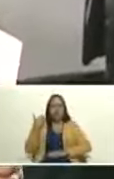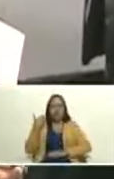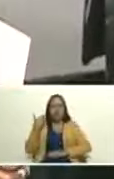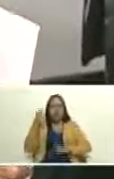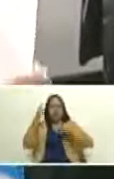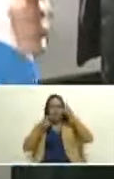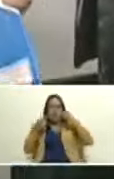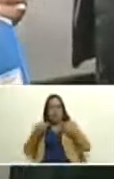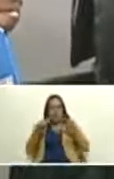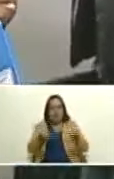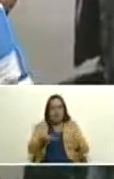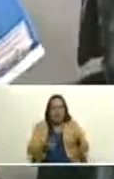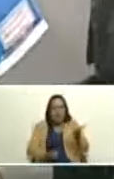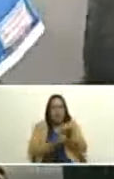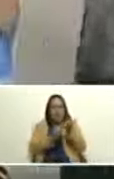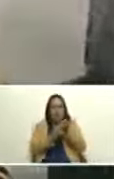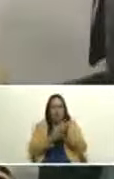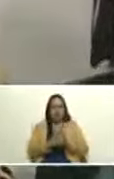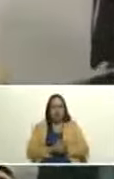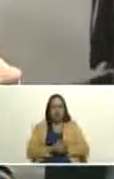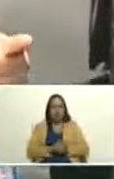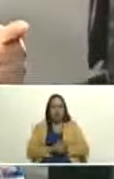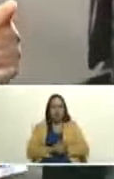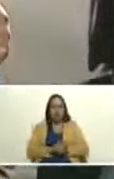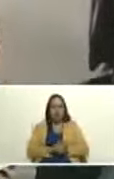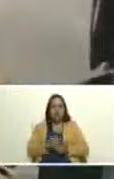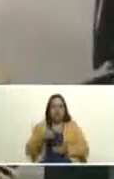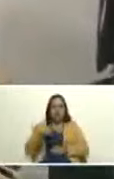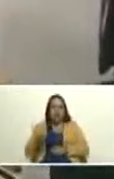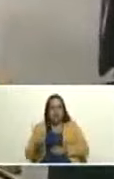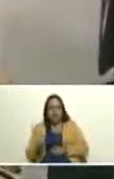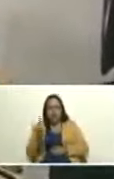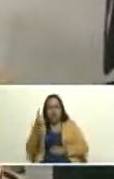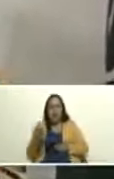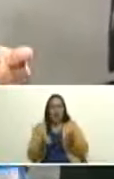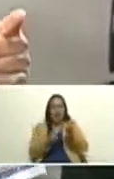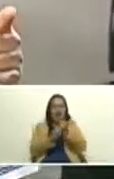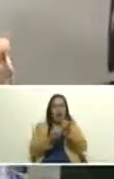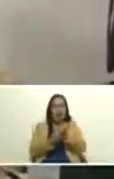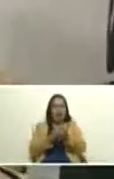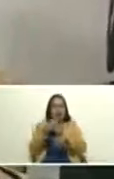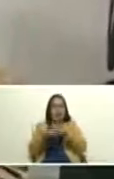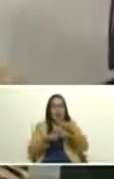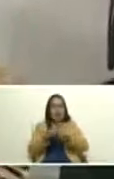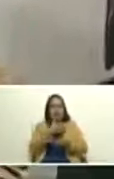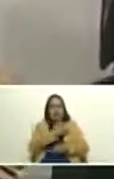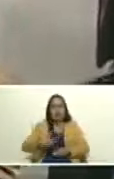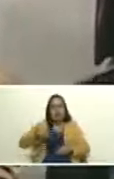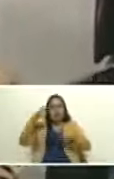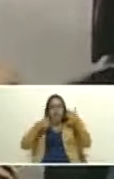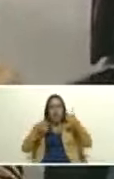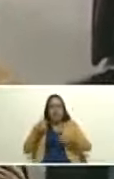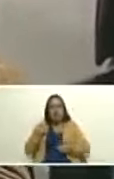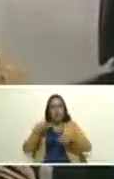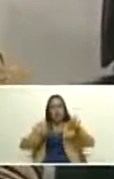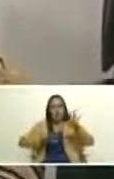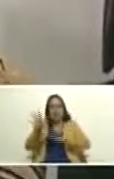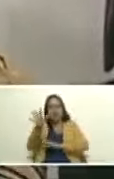los créditos. Mi primer crédito fue por el presidente Chávez, tengo 15 años en